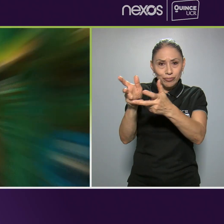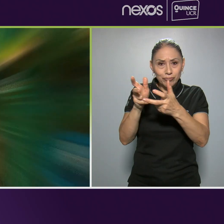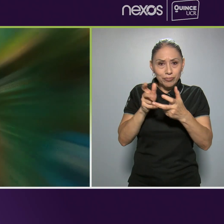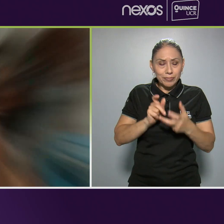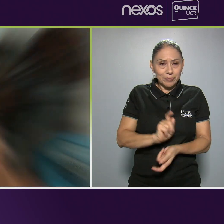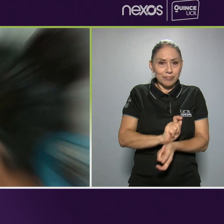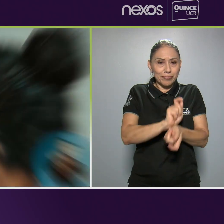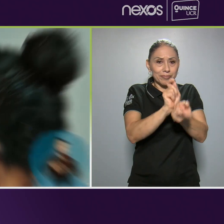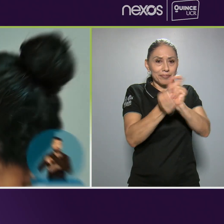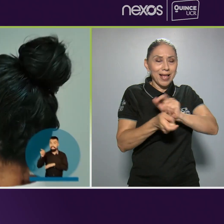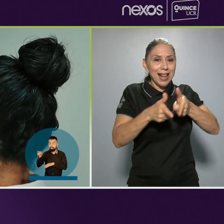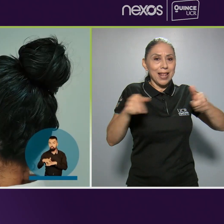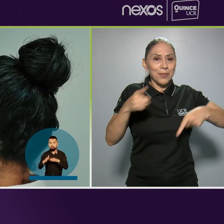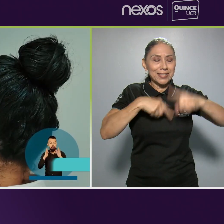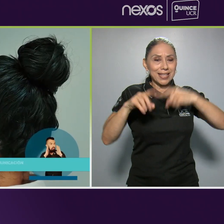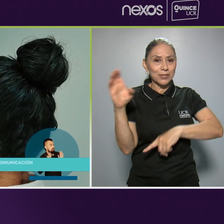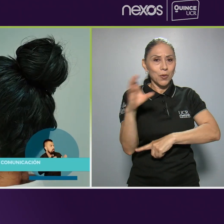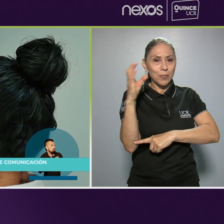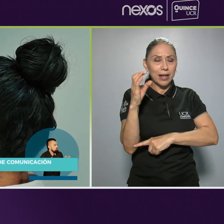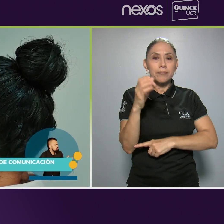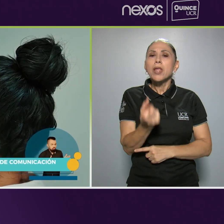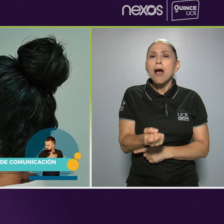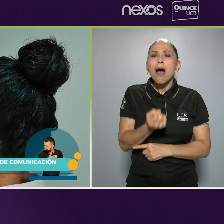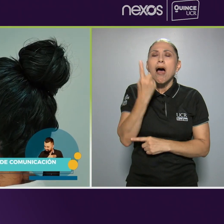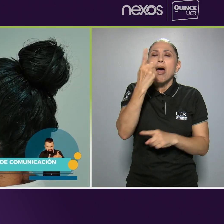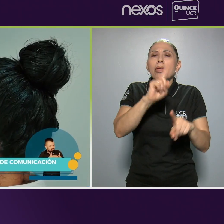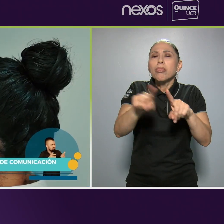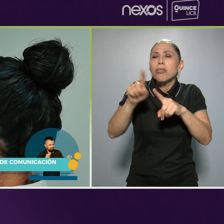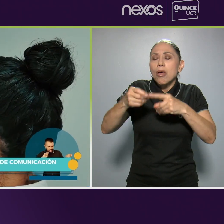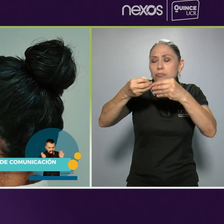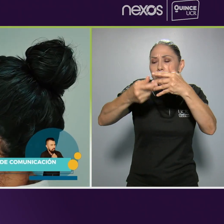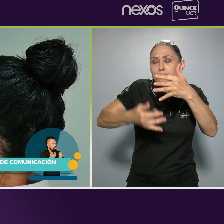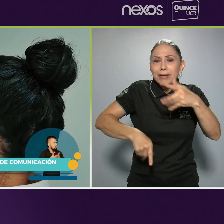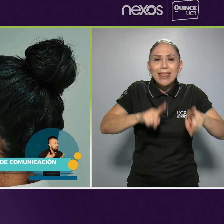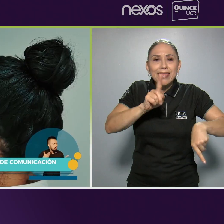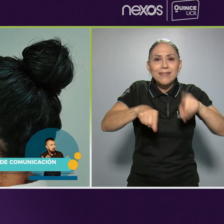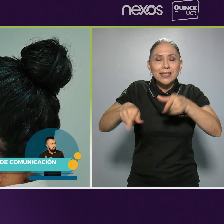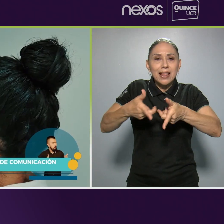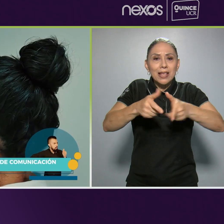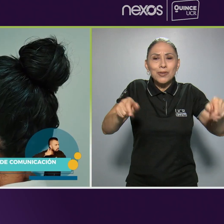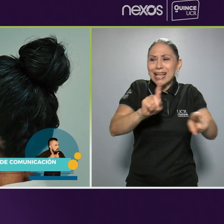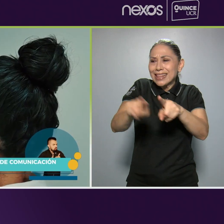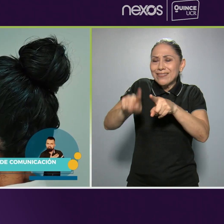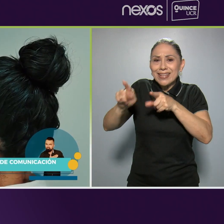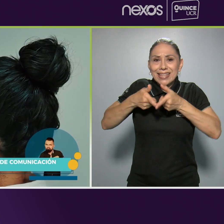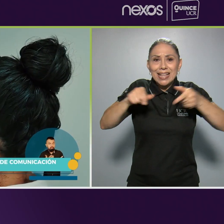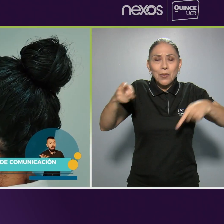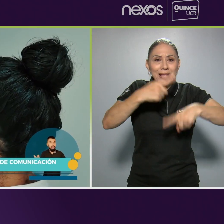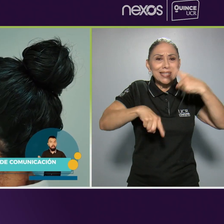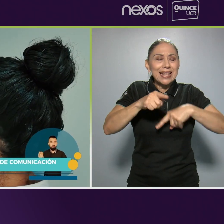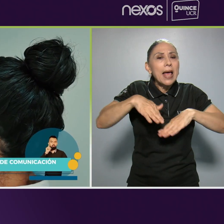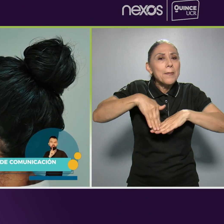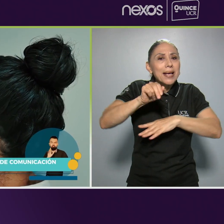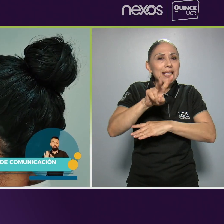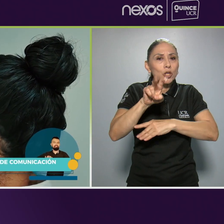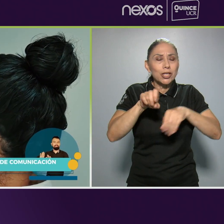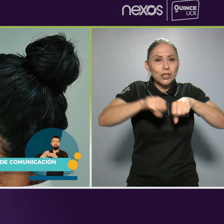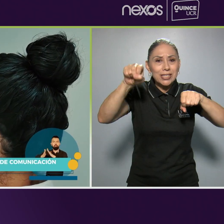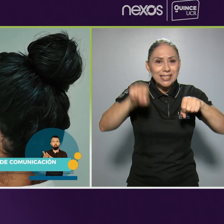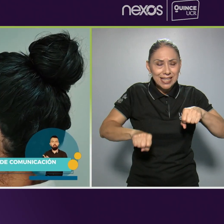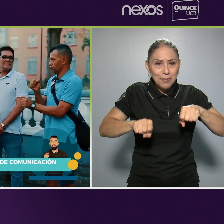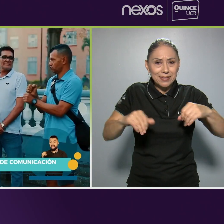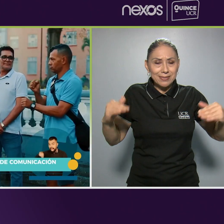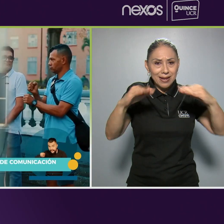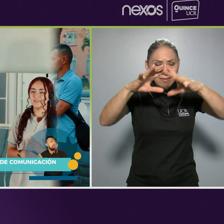señas colombiana. Comprendiendo la amplia diversidad lingüística de las lenguas de señas, con más de 200 sistemas distintos a nivel